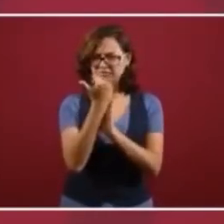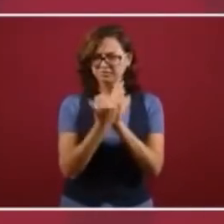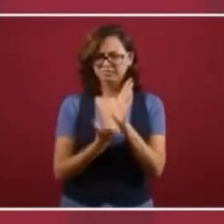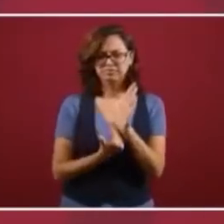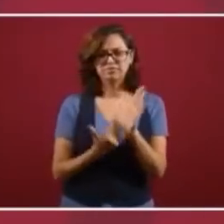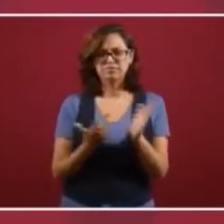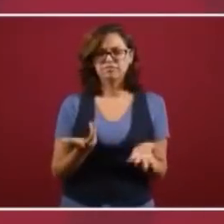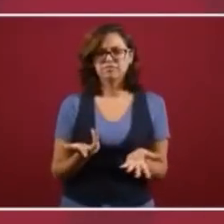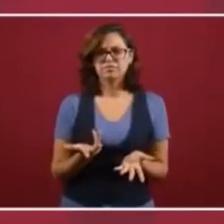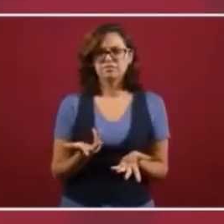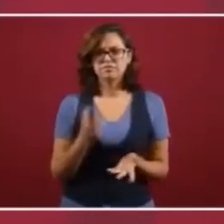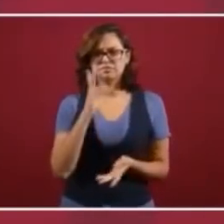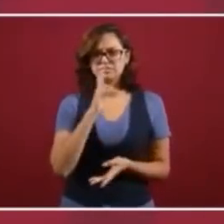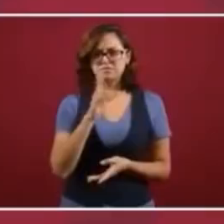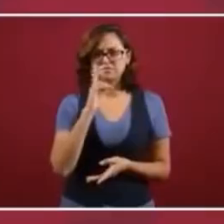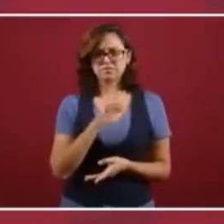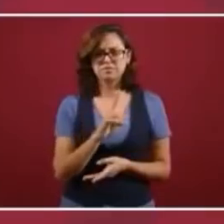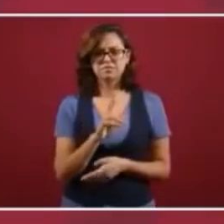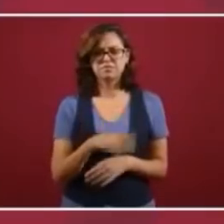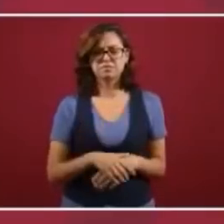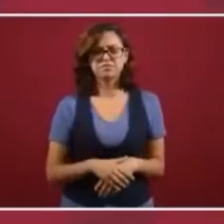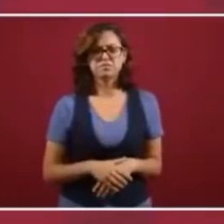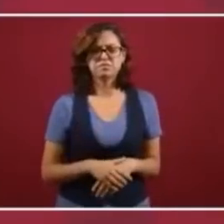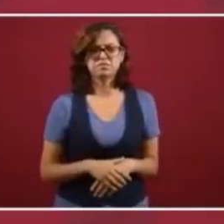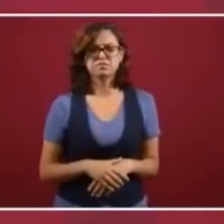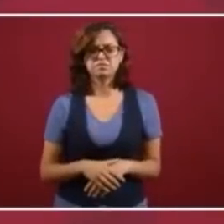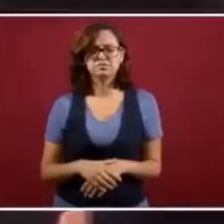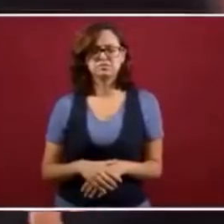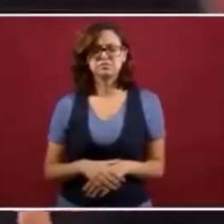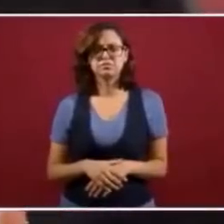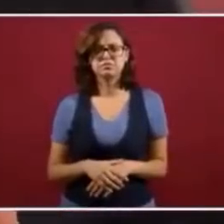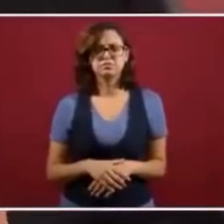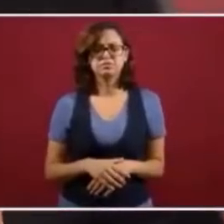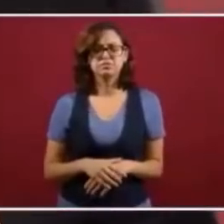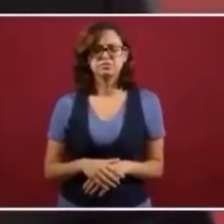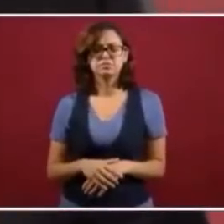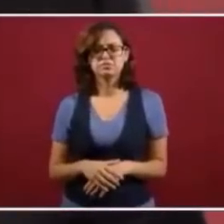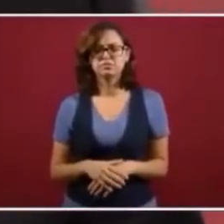Pero no solo eso, iban